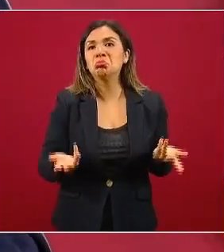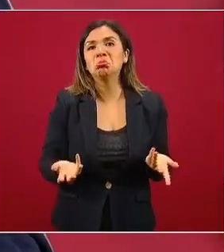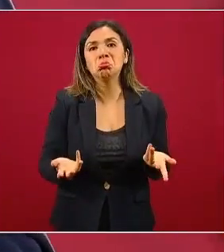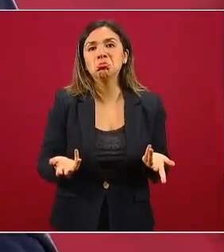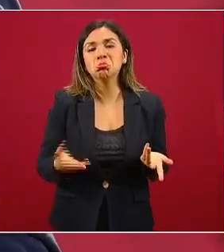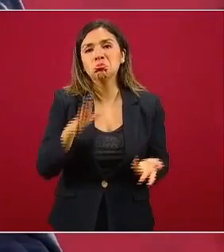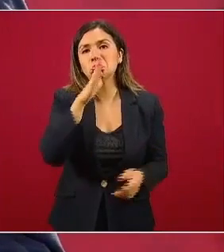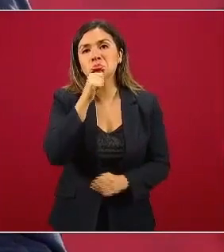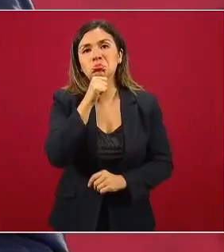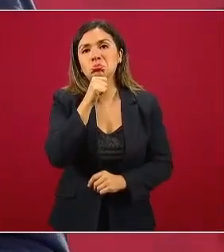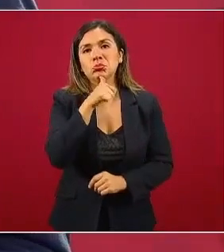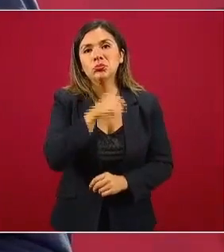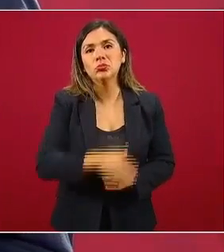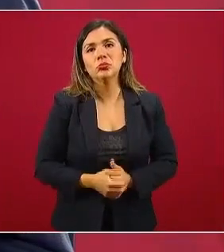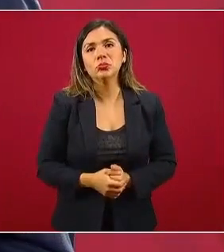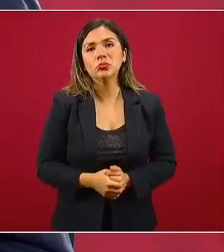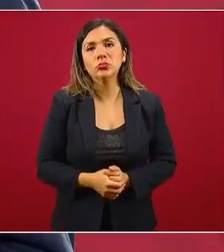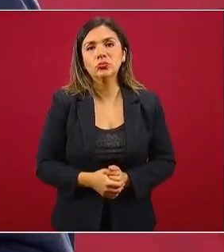pues